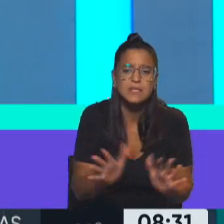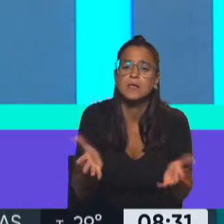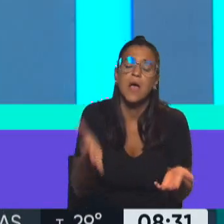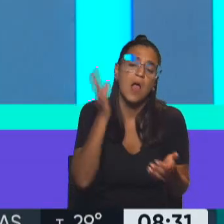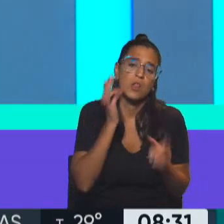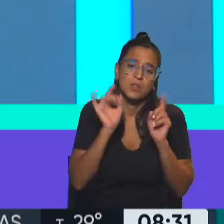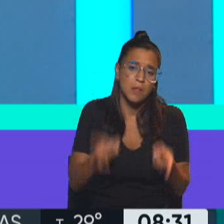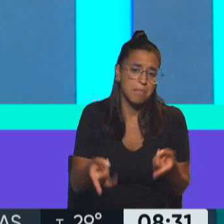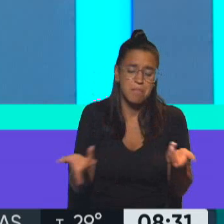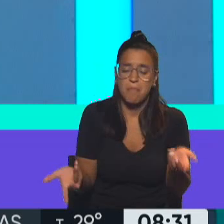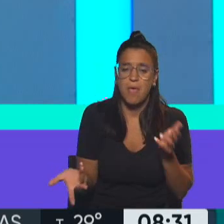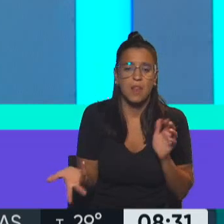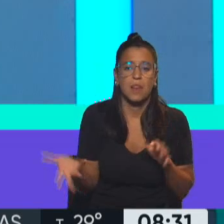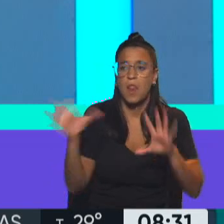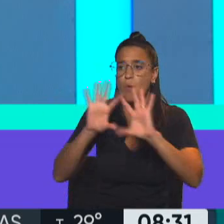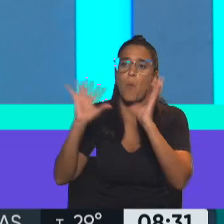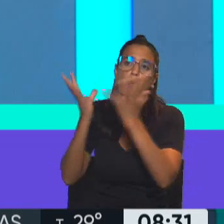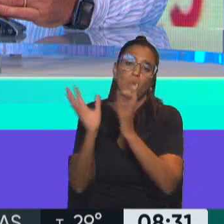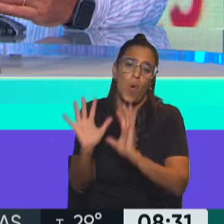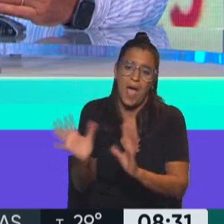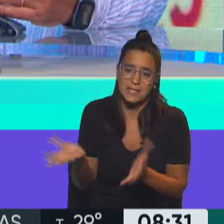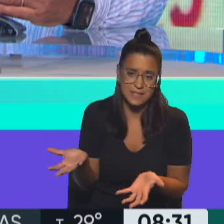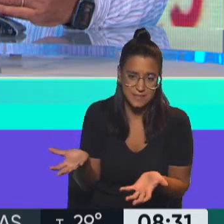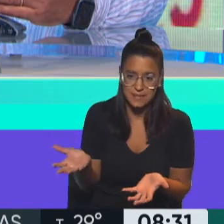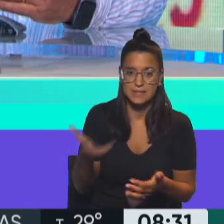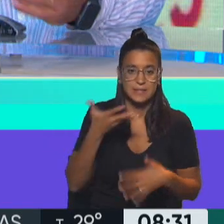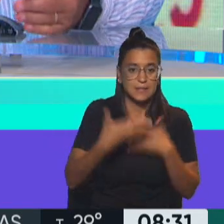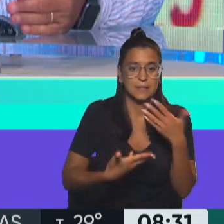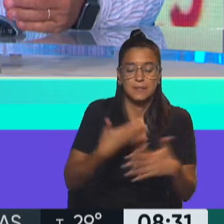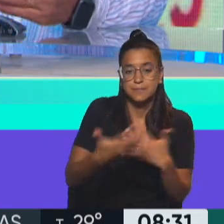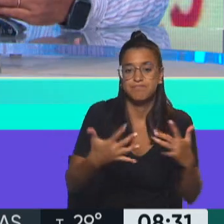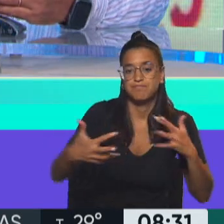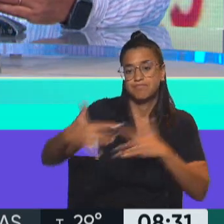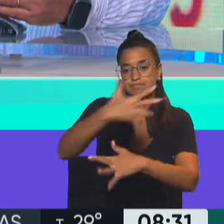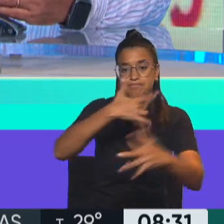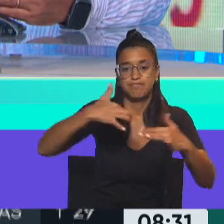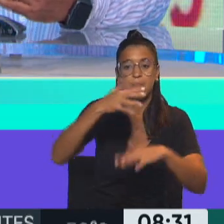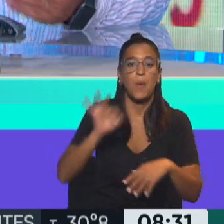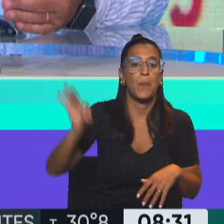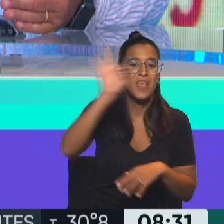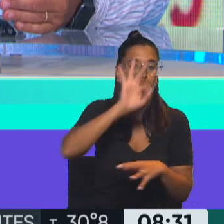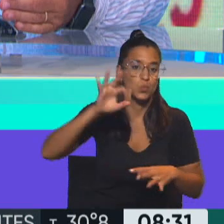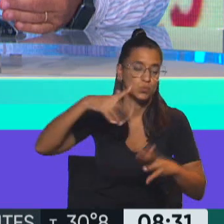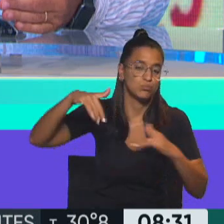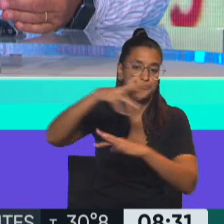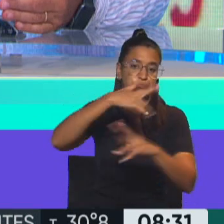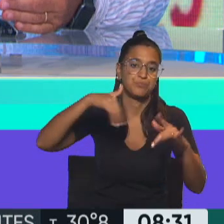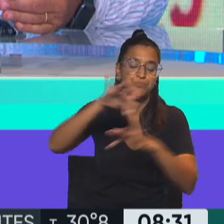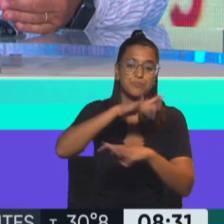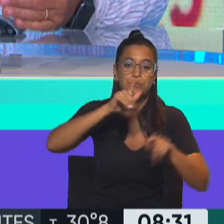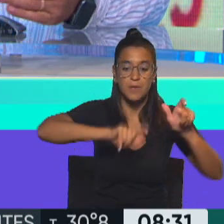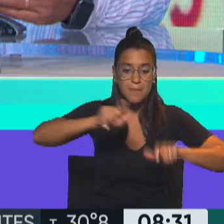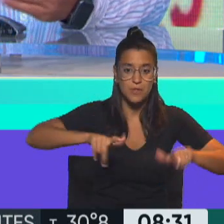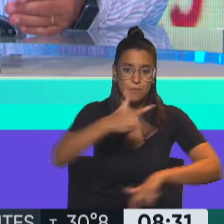que también ocurre en todo el mundo, digamos. A medida que avanza la circulación viral y tenemos un mayor porcentaje de la